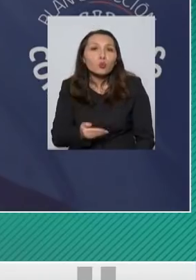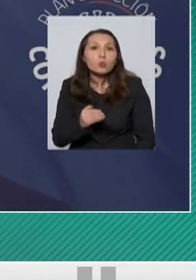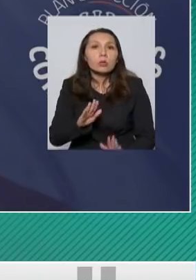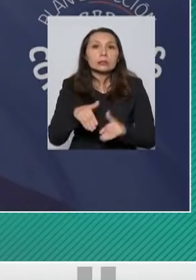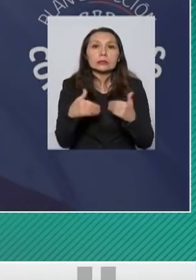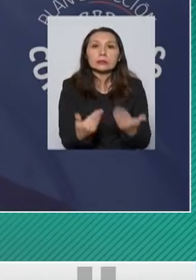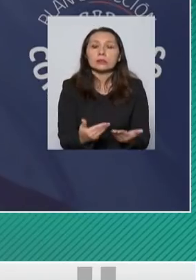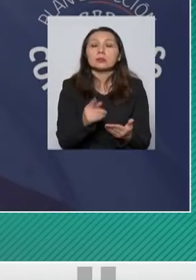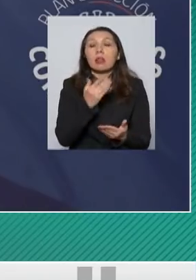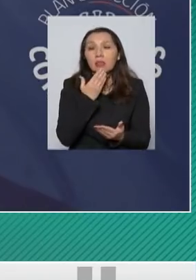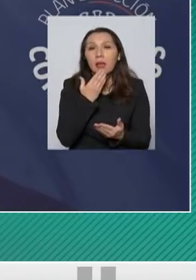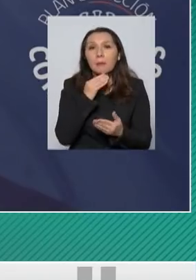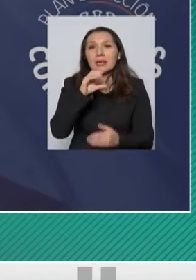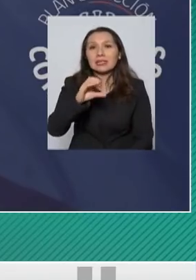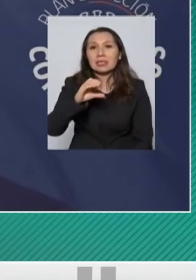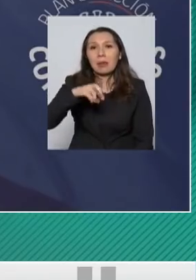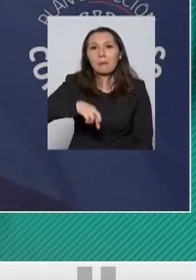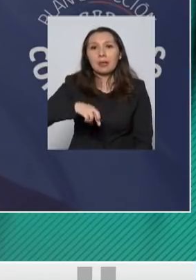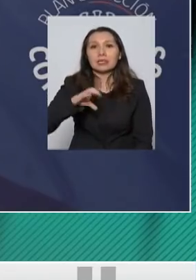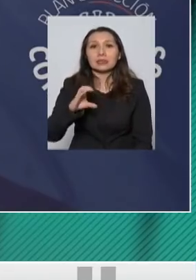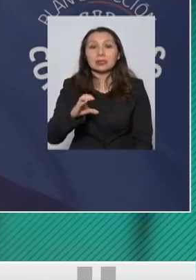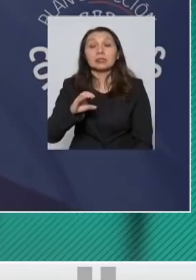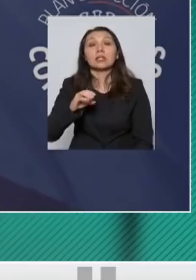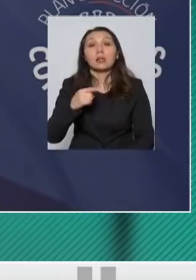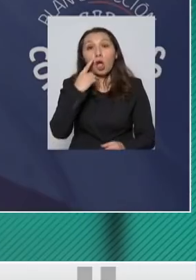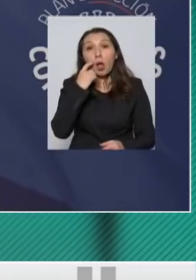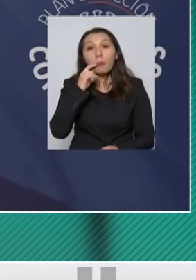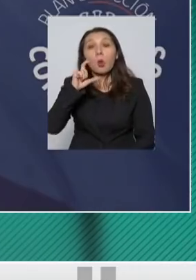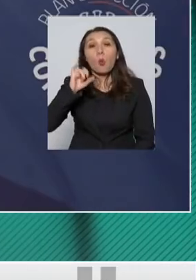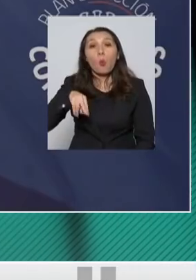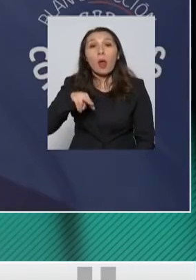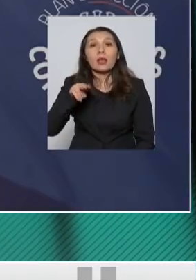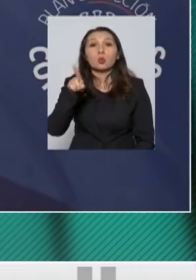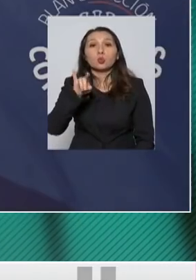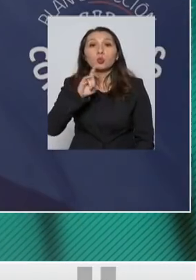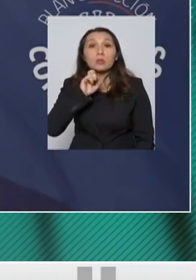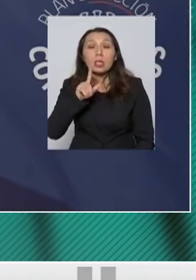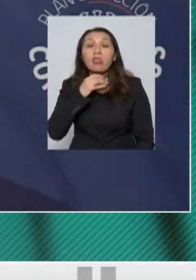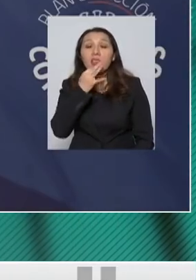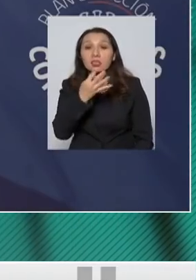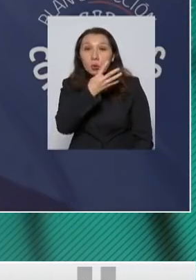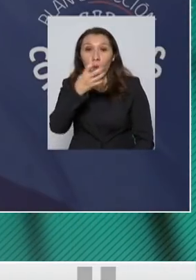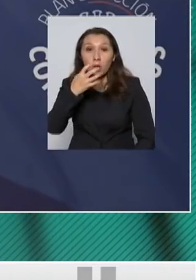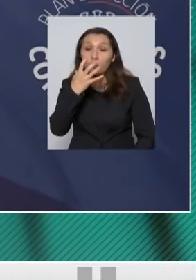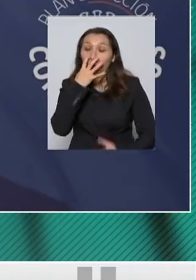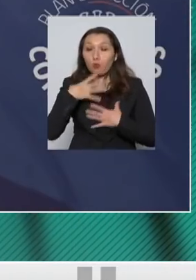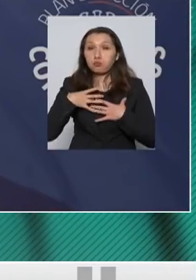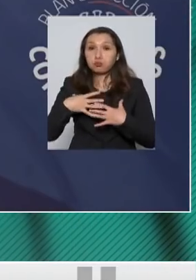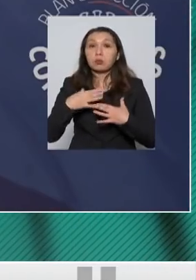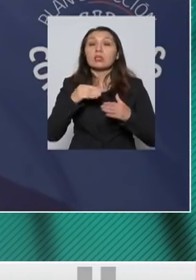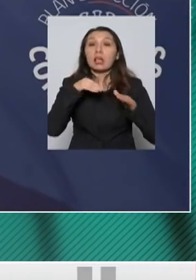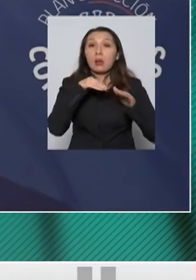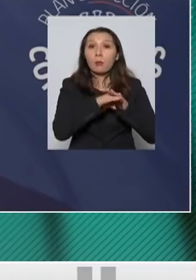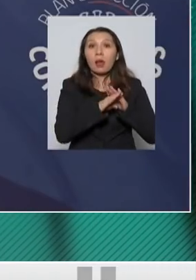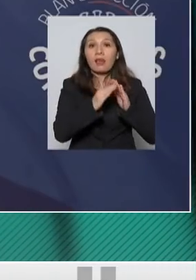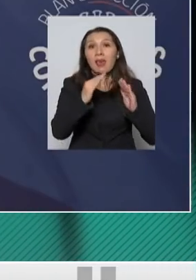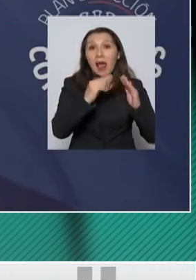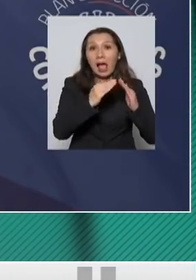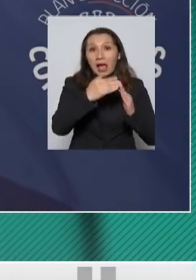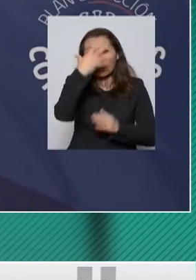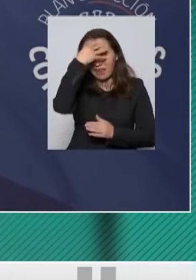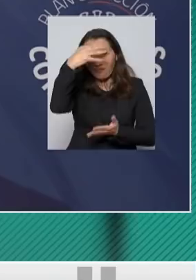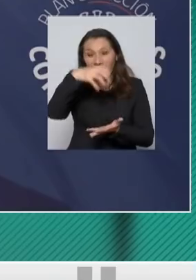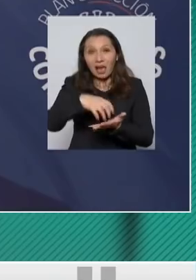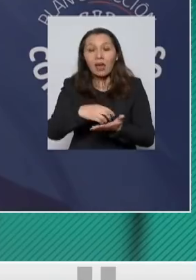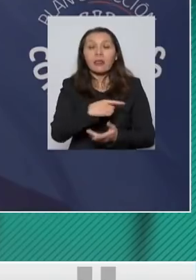Y también que desde la CPC, Juan Sutil anunció que parte de los 400 ventiladores que se encuentran en la Casa del Embajador en China se